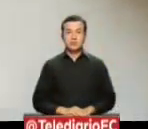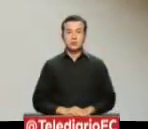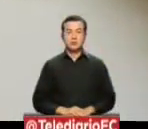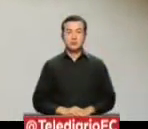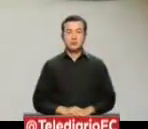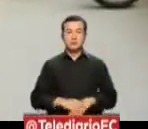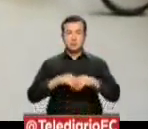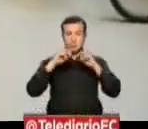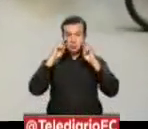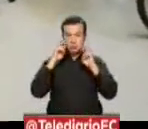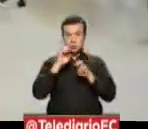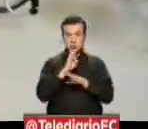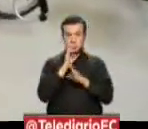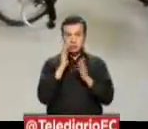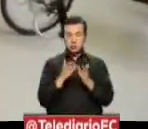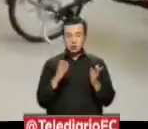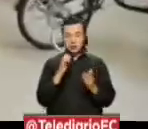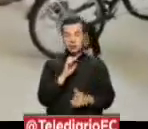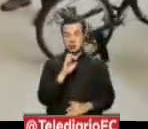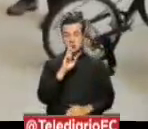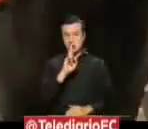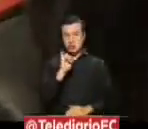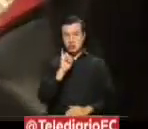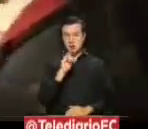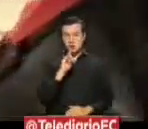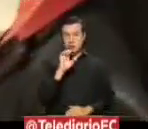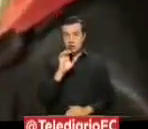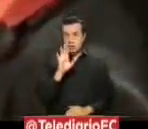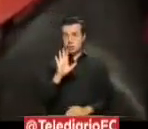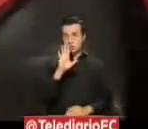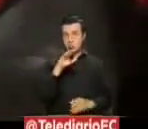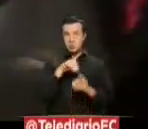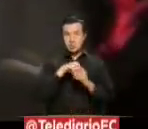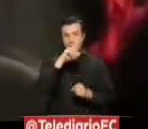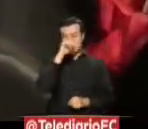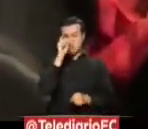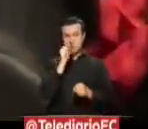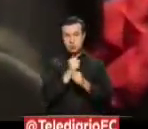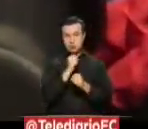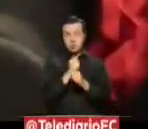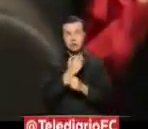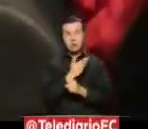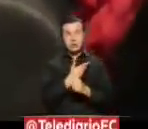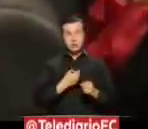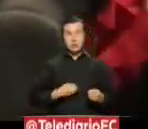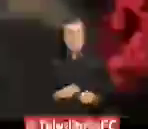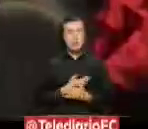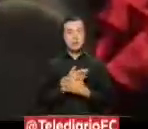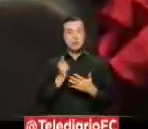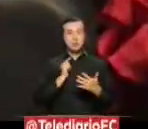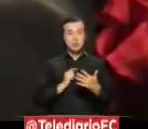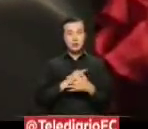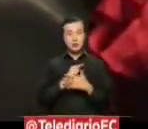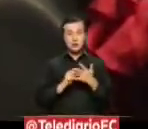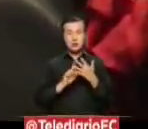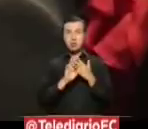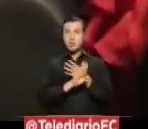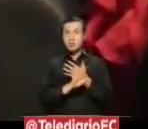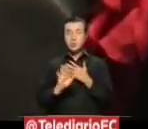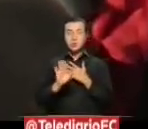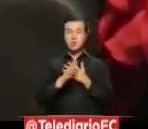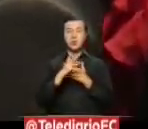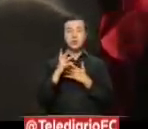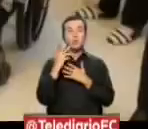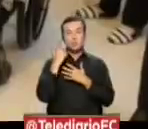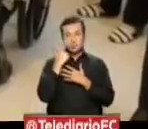El investigador ecuatoriano Eric Favara, quien trabaja en este centro, explicó al mandatario los detalles de sus estudios relacionados